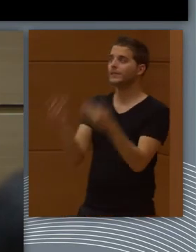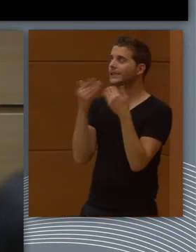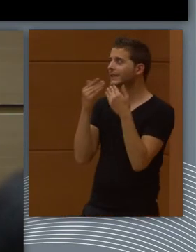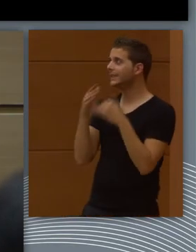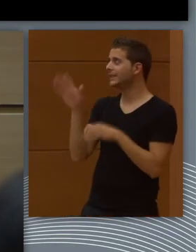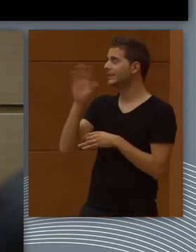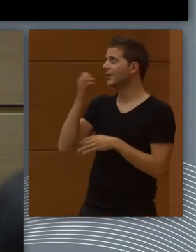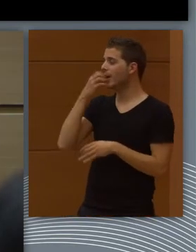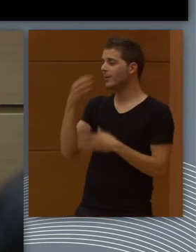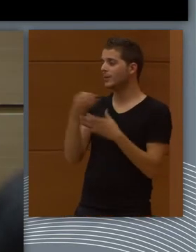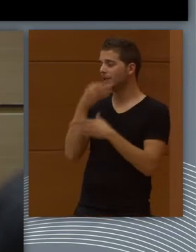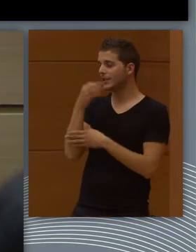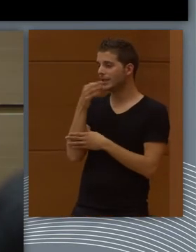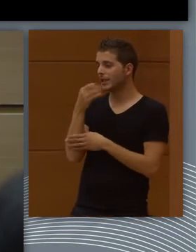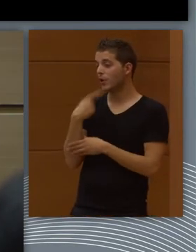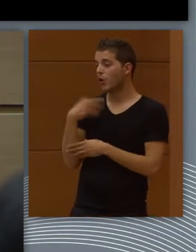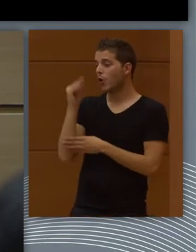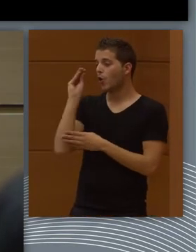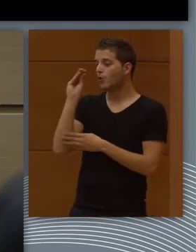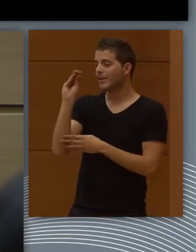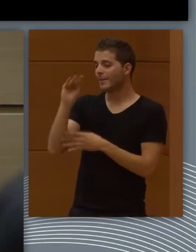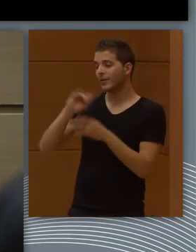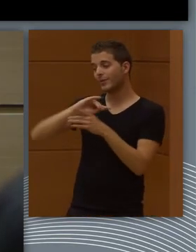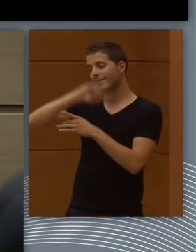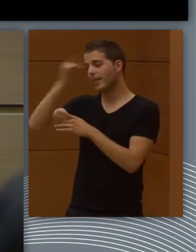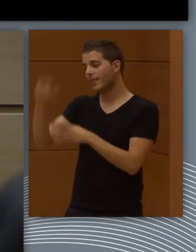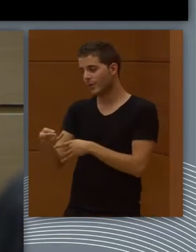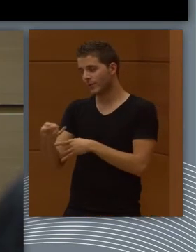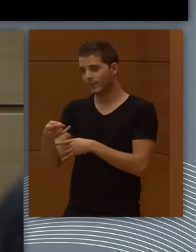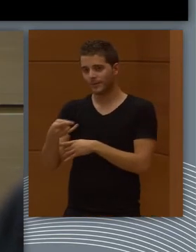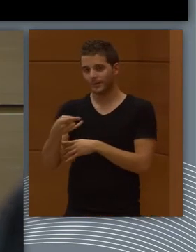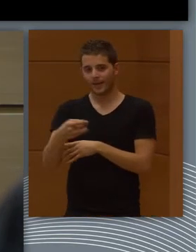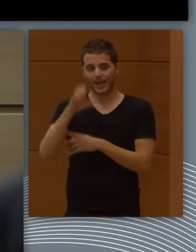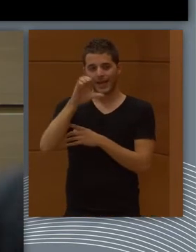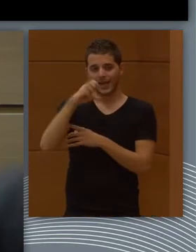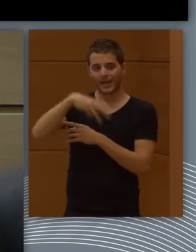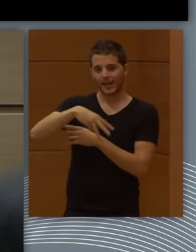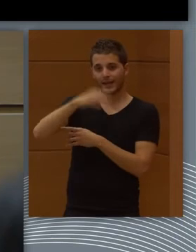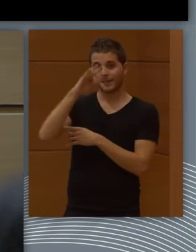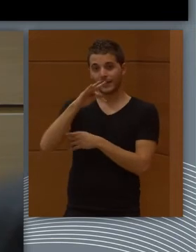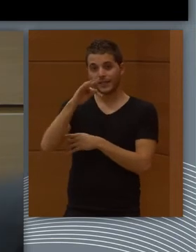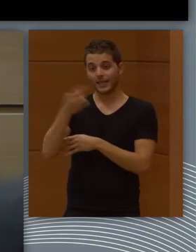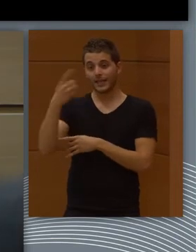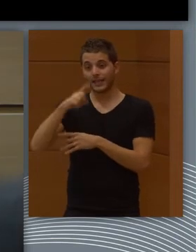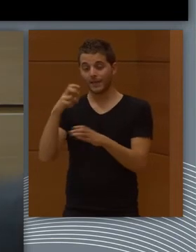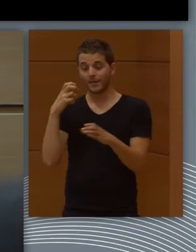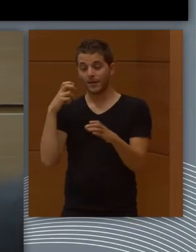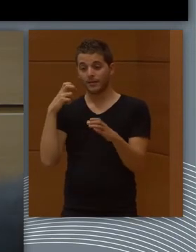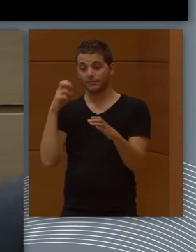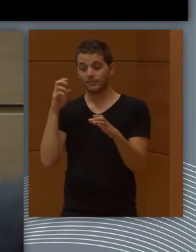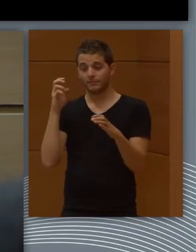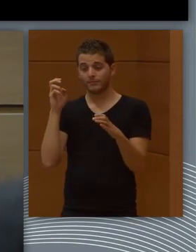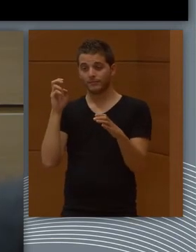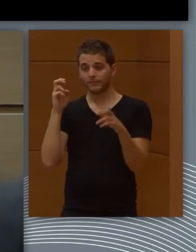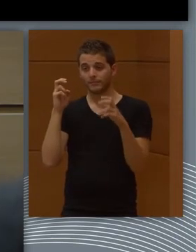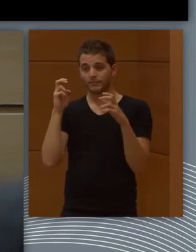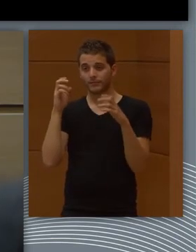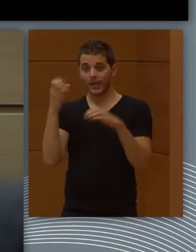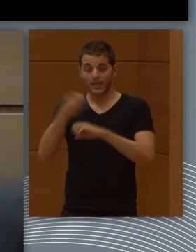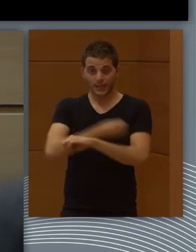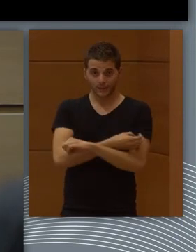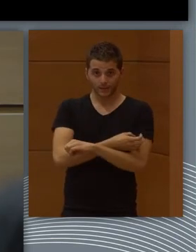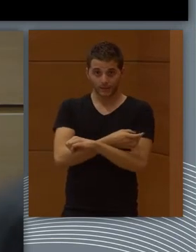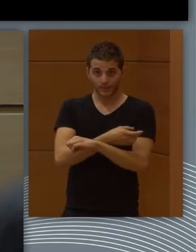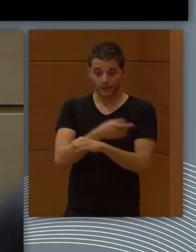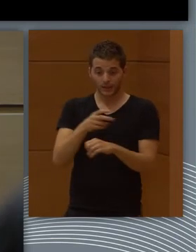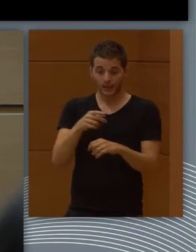Gracias. Hola, buenas tardes. Tengo una pregunta doble para la MT y para Renfe. Hablamos de transporte accesible, pero lógicamente no solo